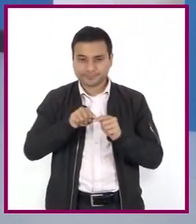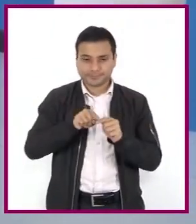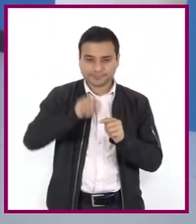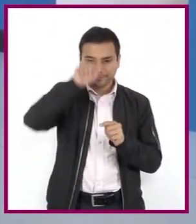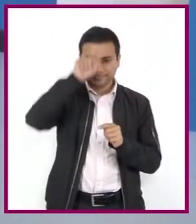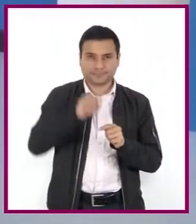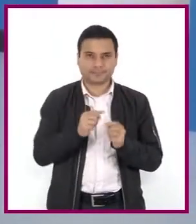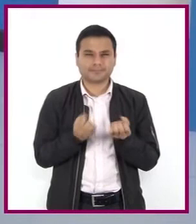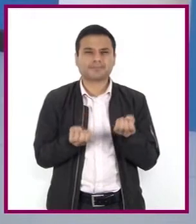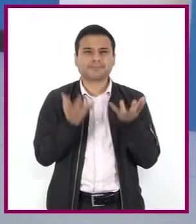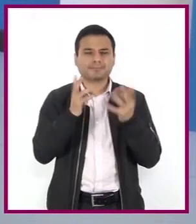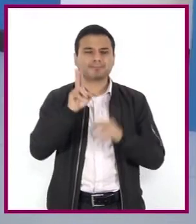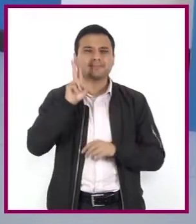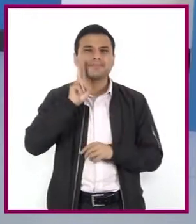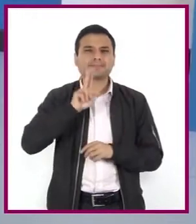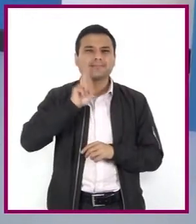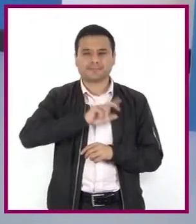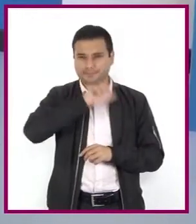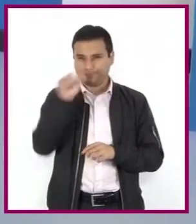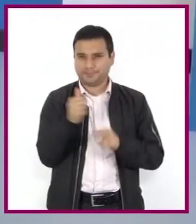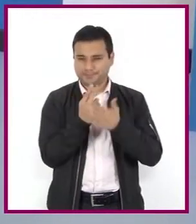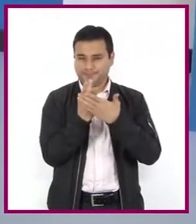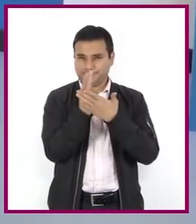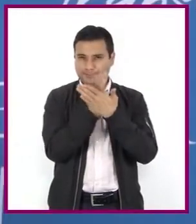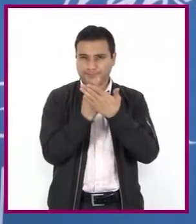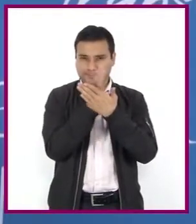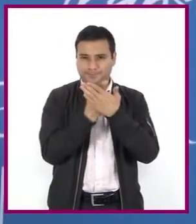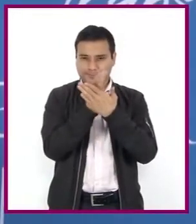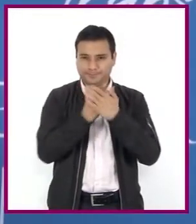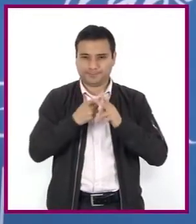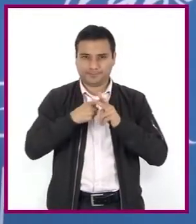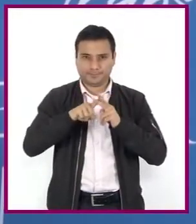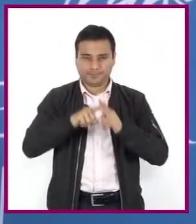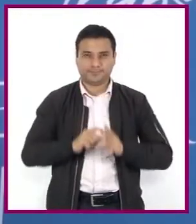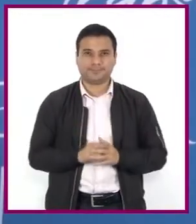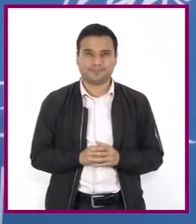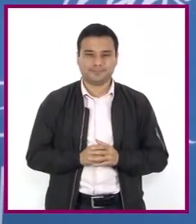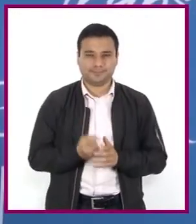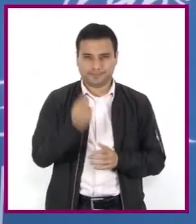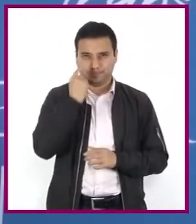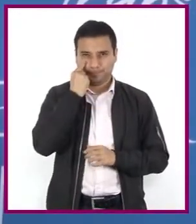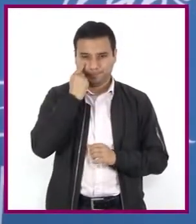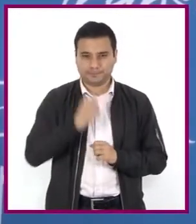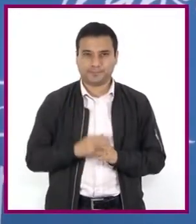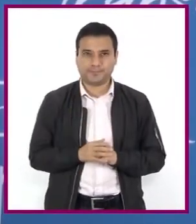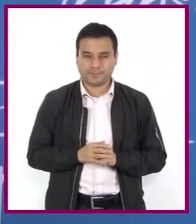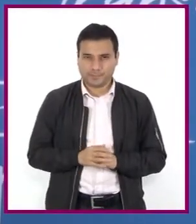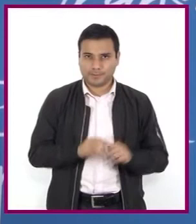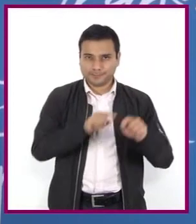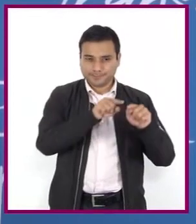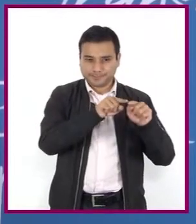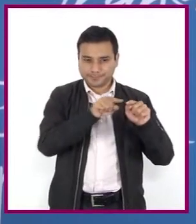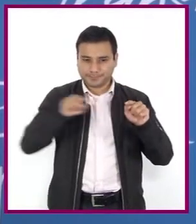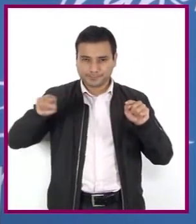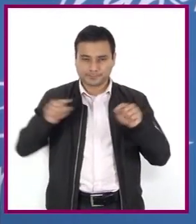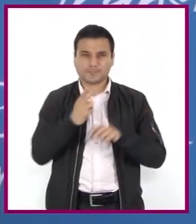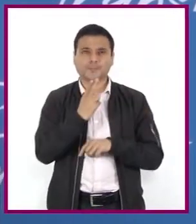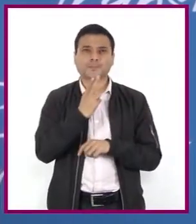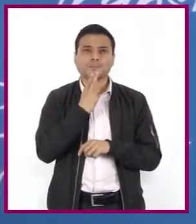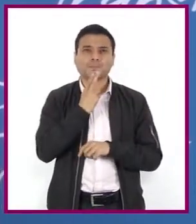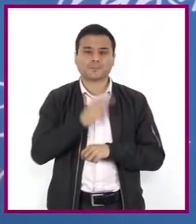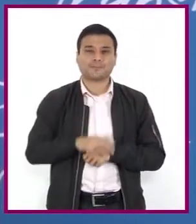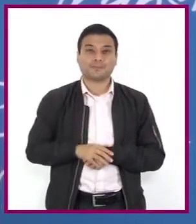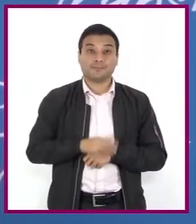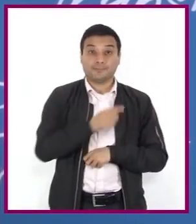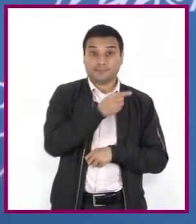trazar la gráfica de la expresión cuadrática correspondiente. En las abscisas, ocupemos valores entre 5